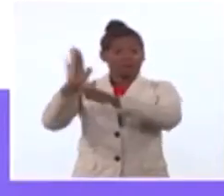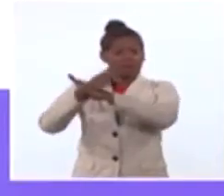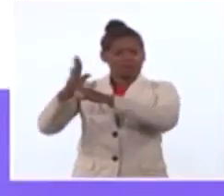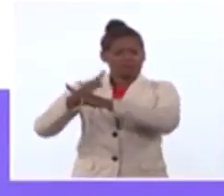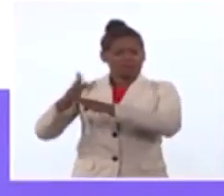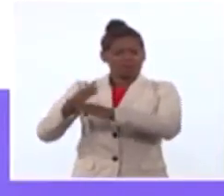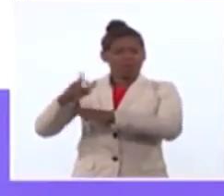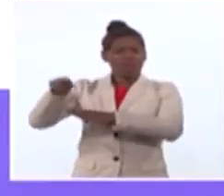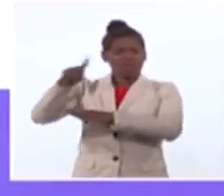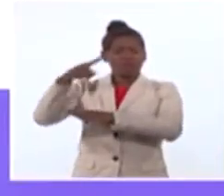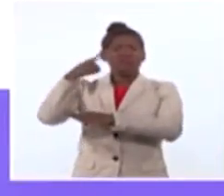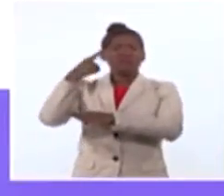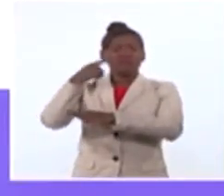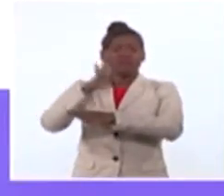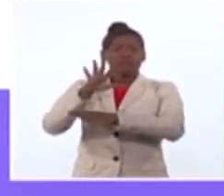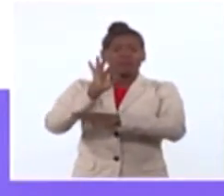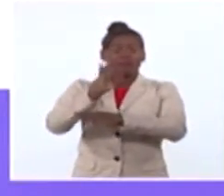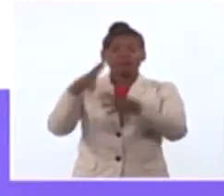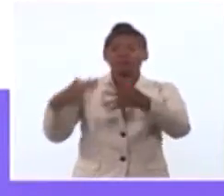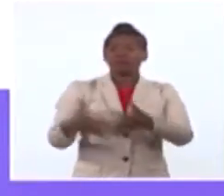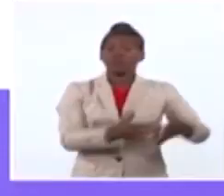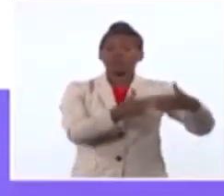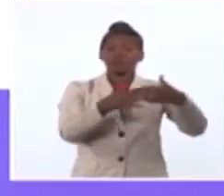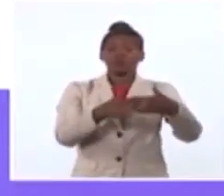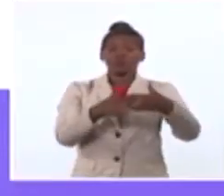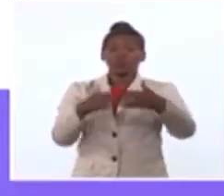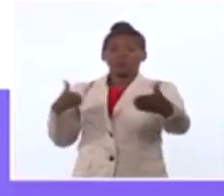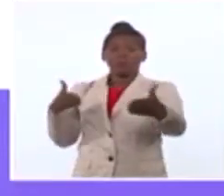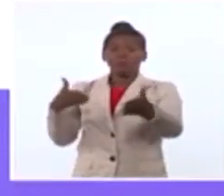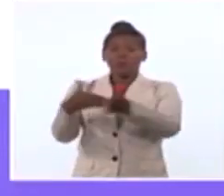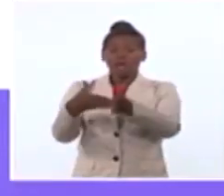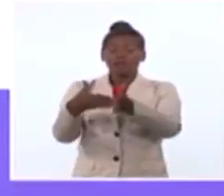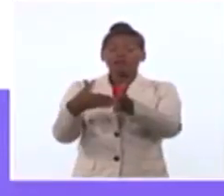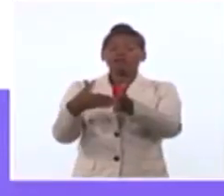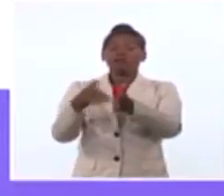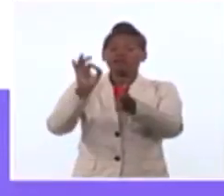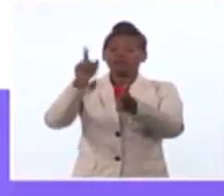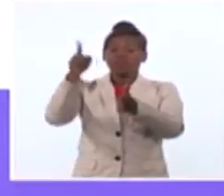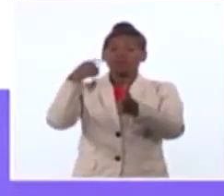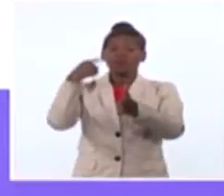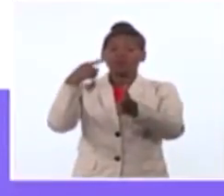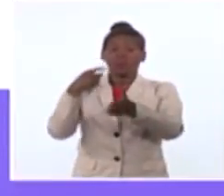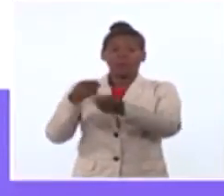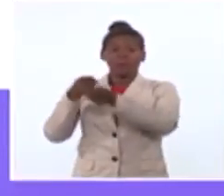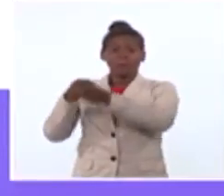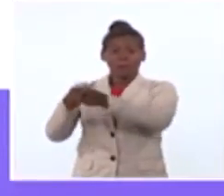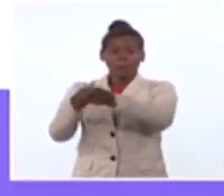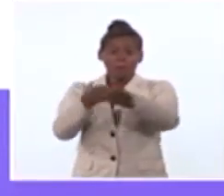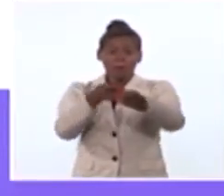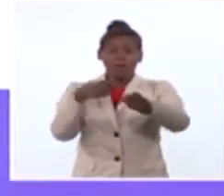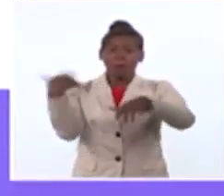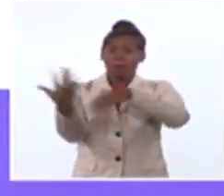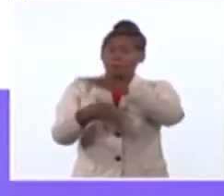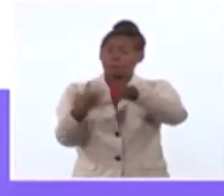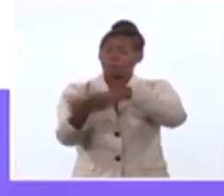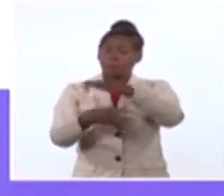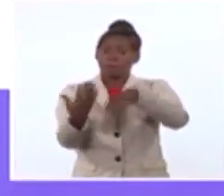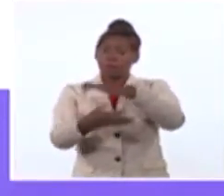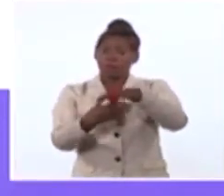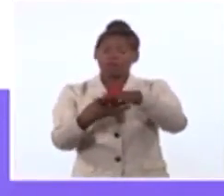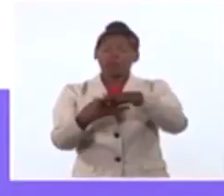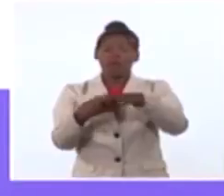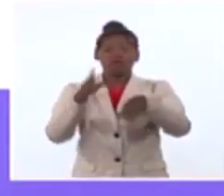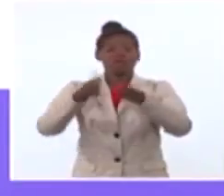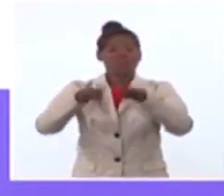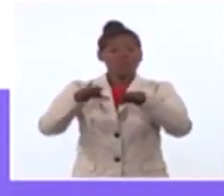han provocado incluso guerras, han estado seguidos de intervenciones, incluso militares,